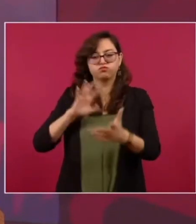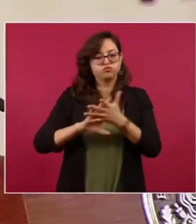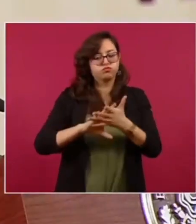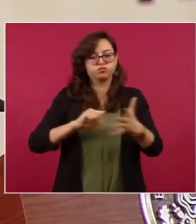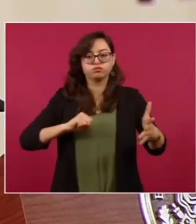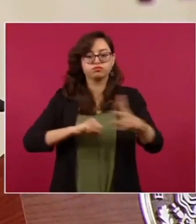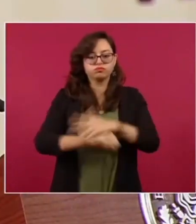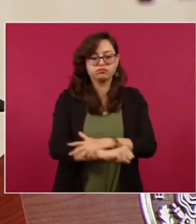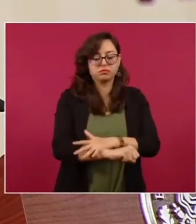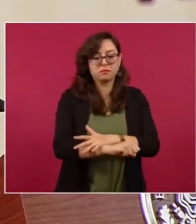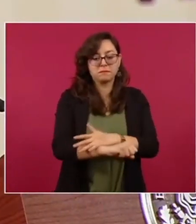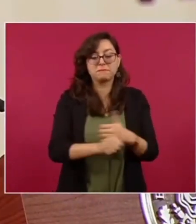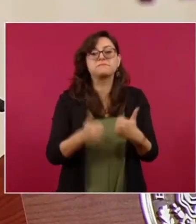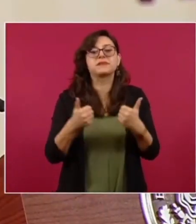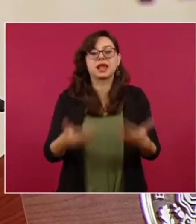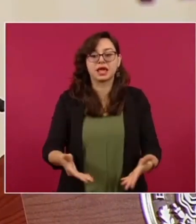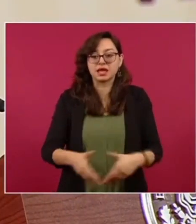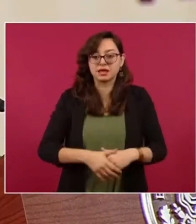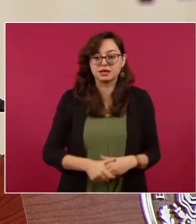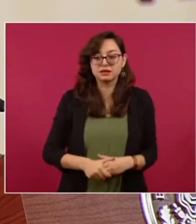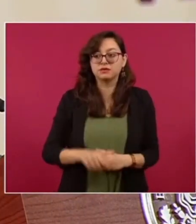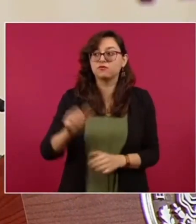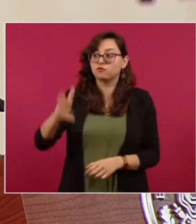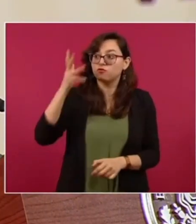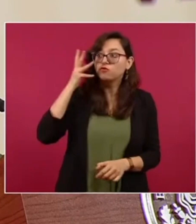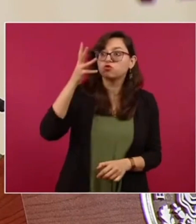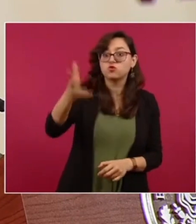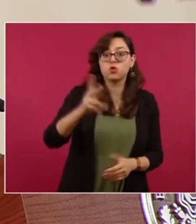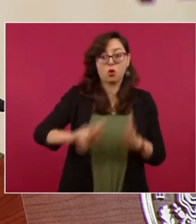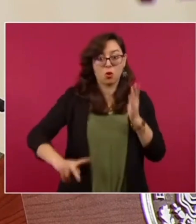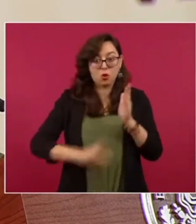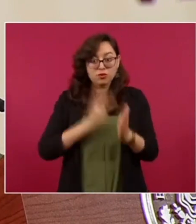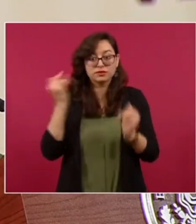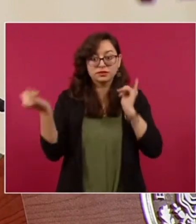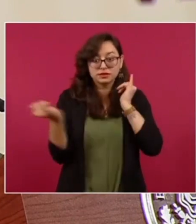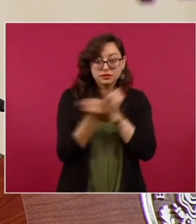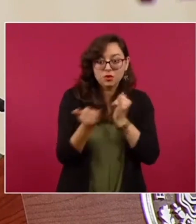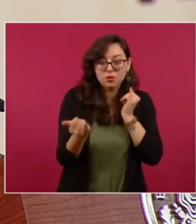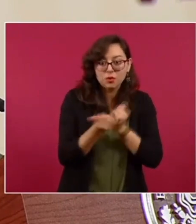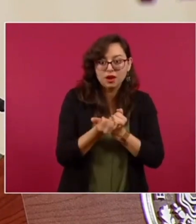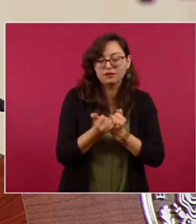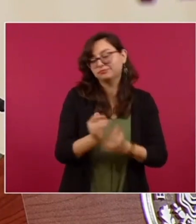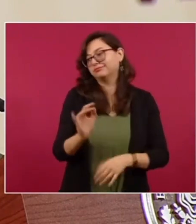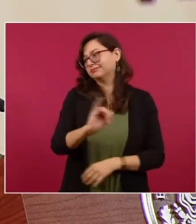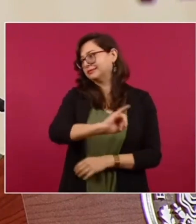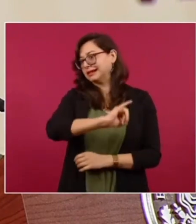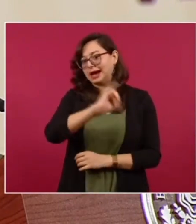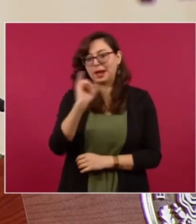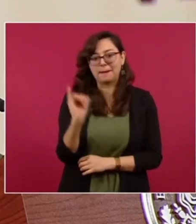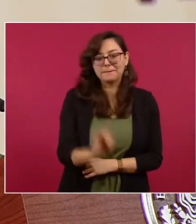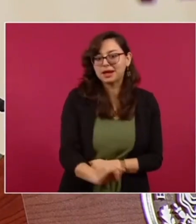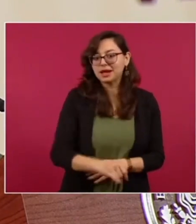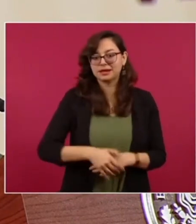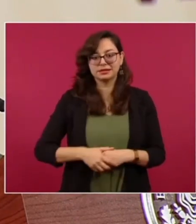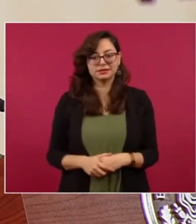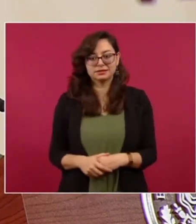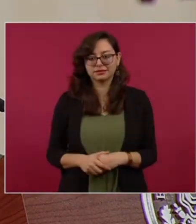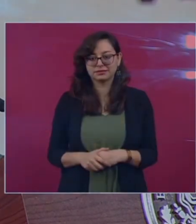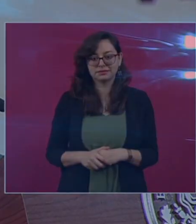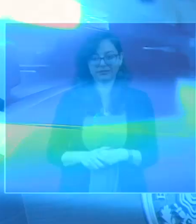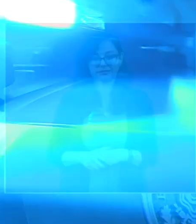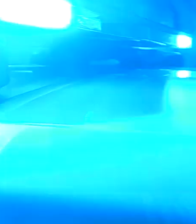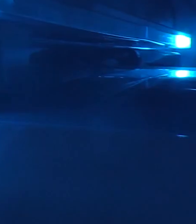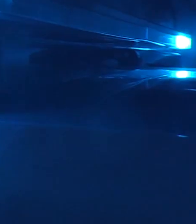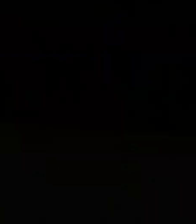con movilizar a mexicanos e hispanos que Residen en los Estados Unidos para que voten en su contra si seguían con su propuesta de